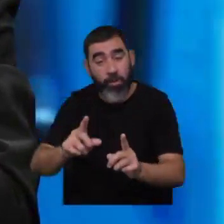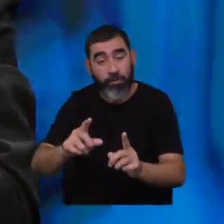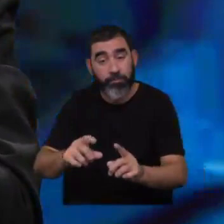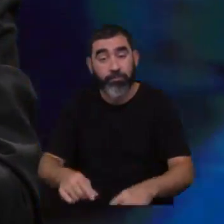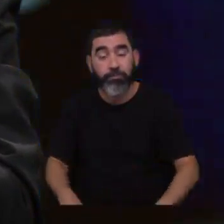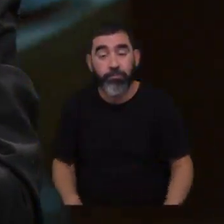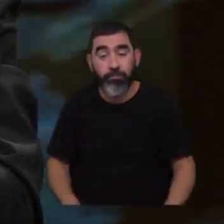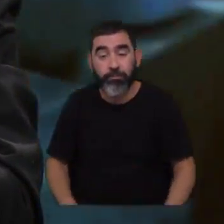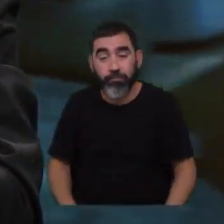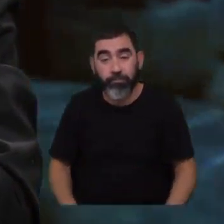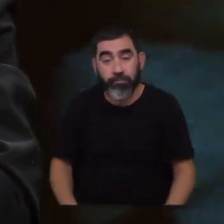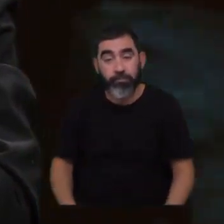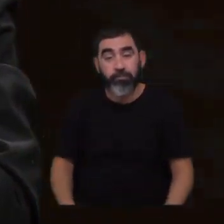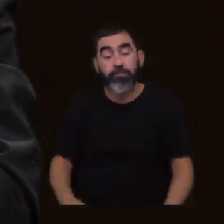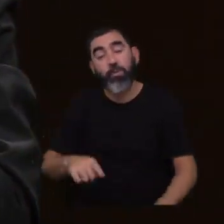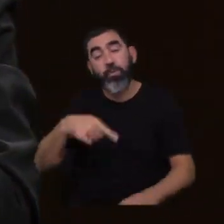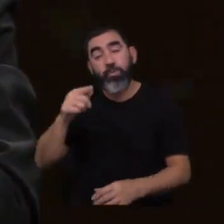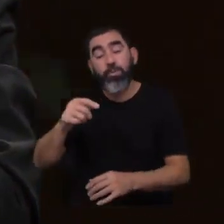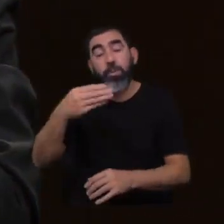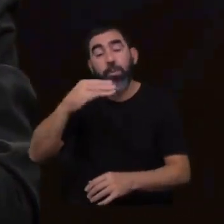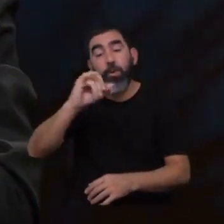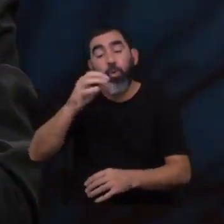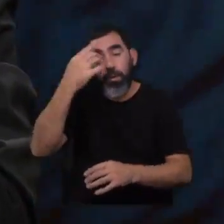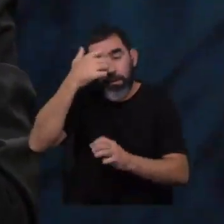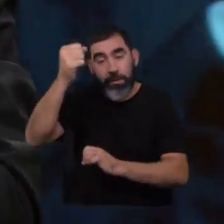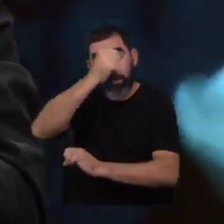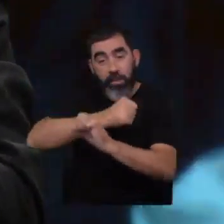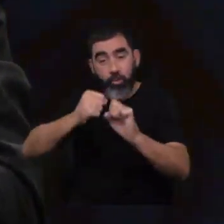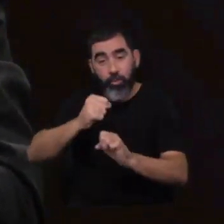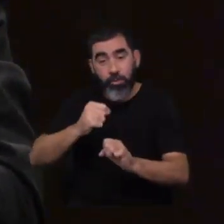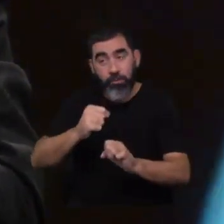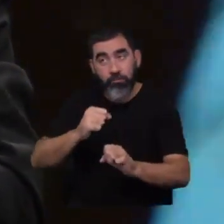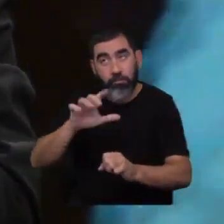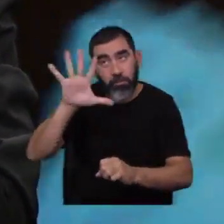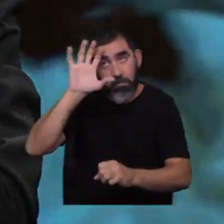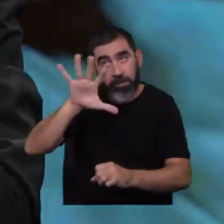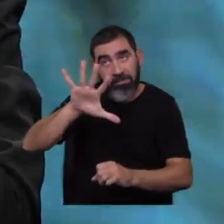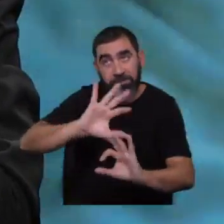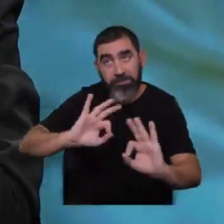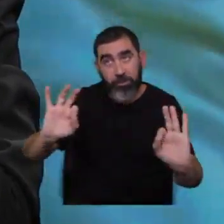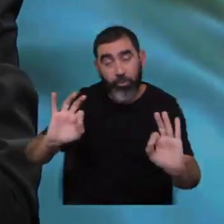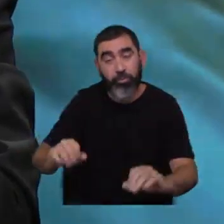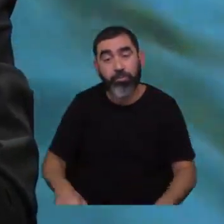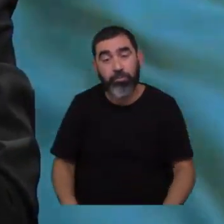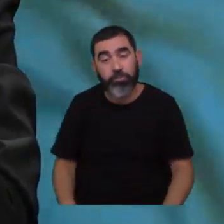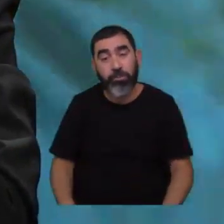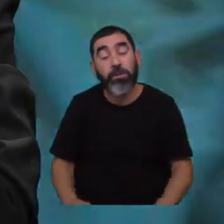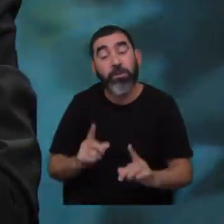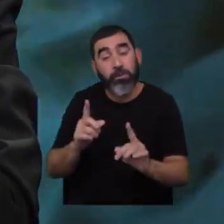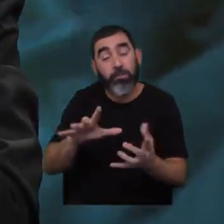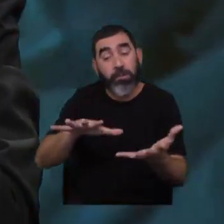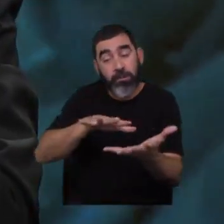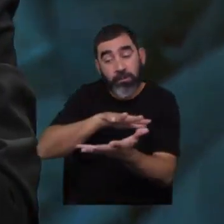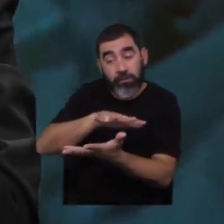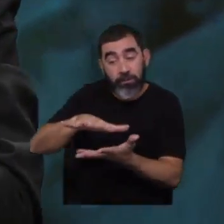formo parte yo, y hay un centro de biotecnología de la ORT, y de memoria por lo menos no recuerdo más. Esos también son espacios